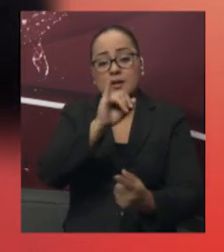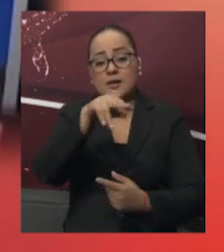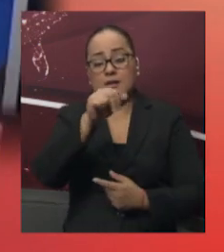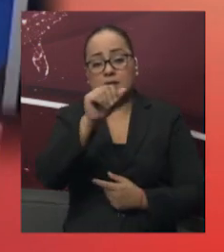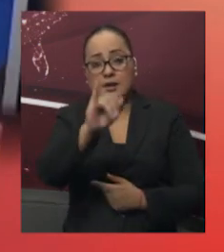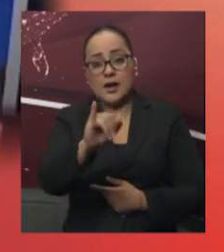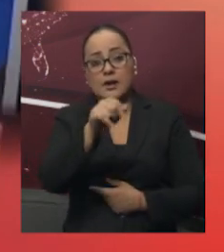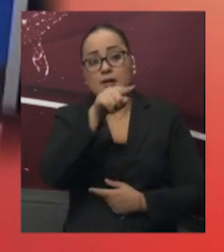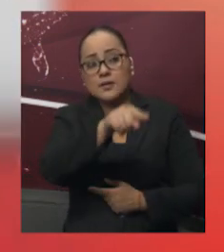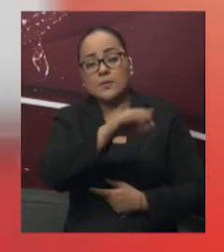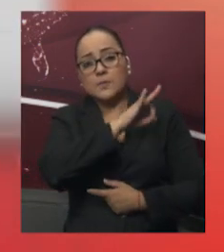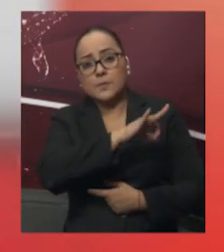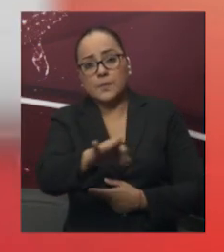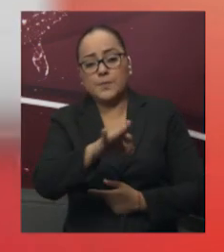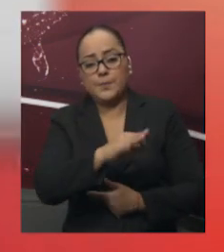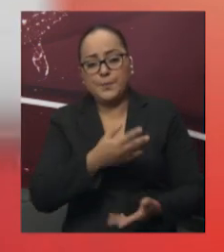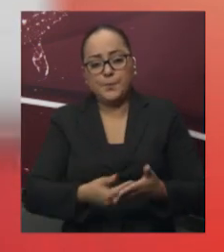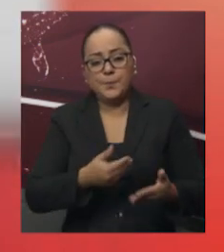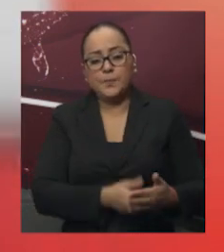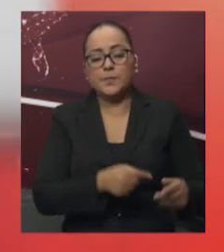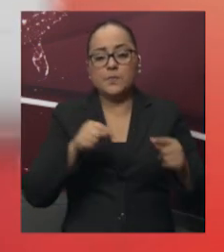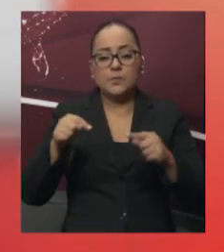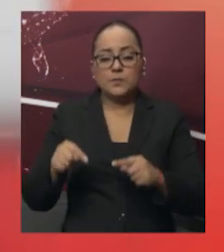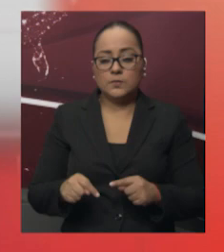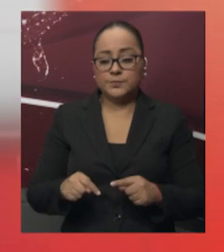y utilizar todos estos